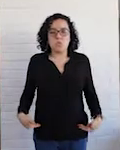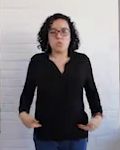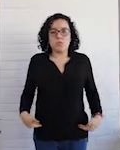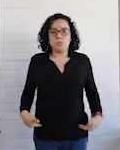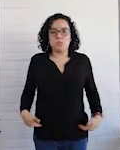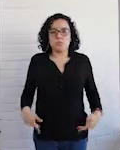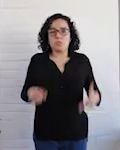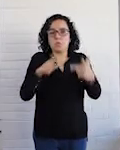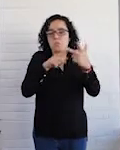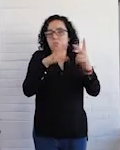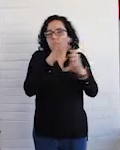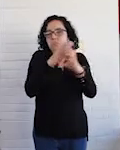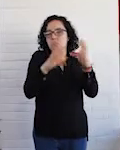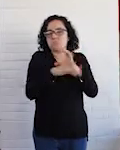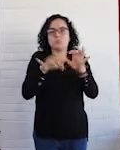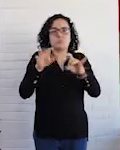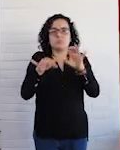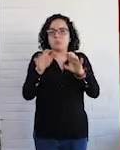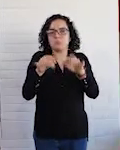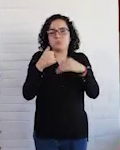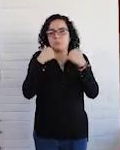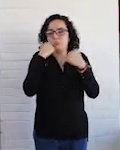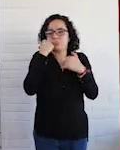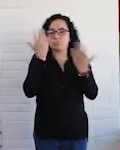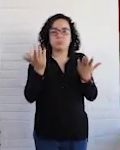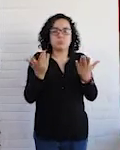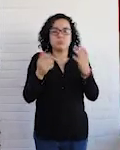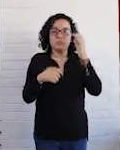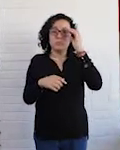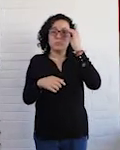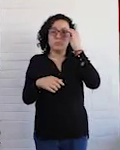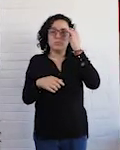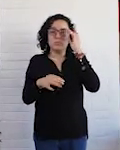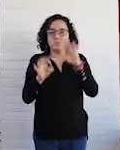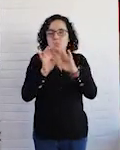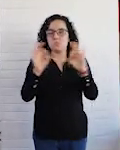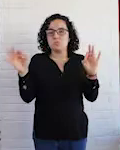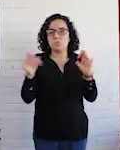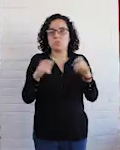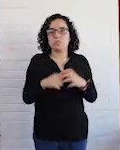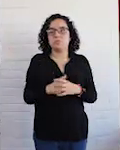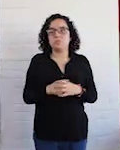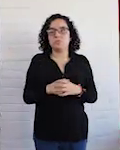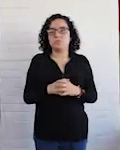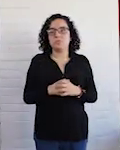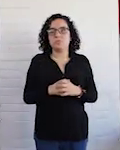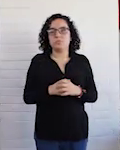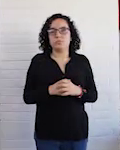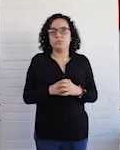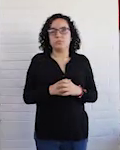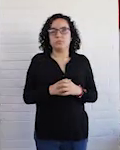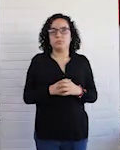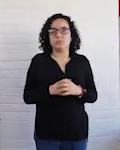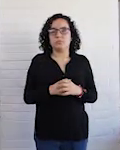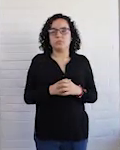de lo que sea tecnológico. Yo sé que los cables son lo más anticuado que pudimos poner.